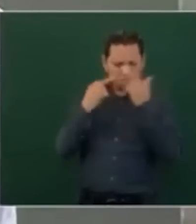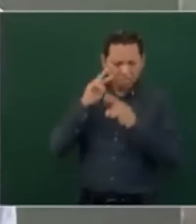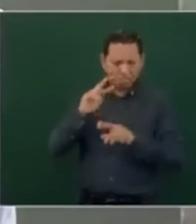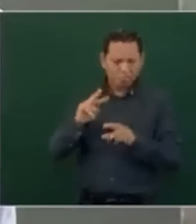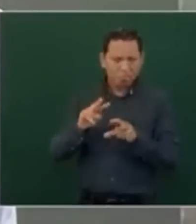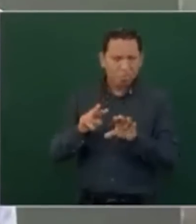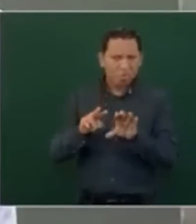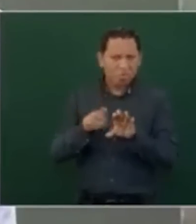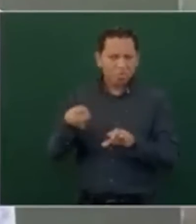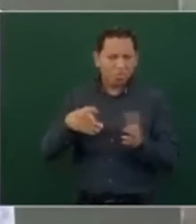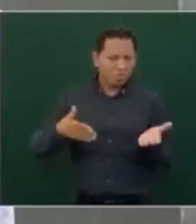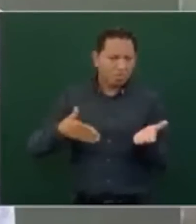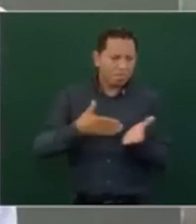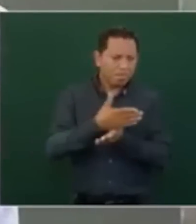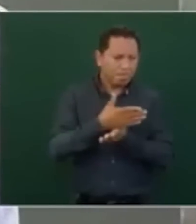una